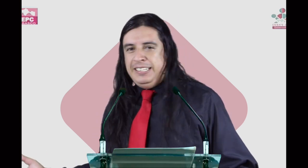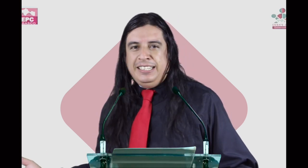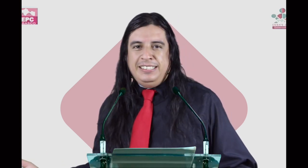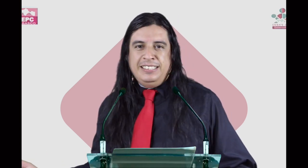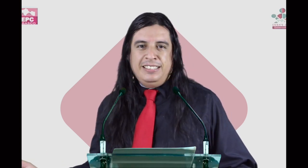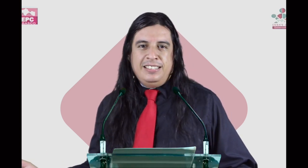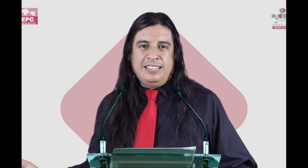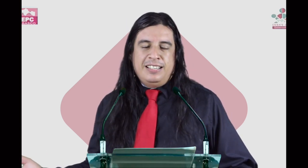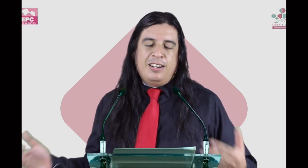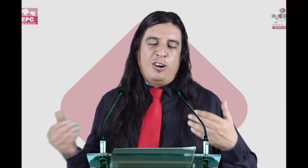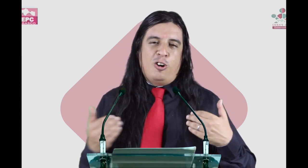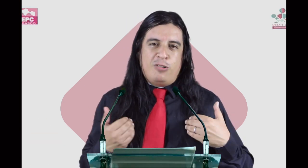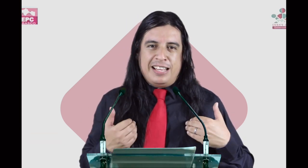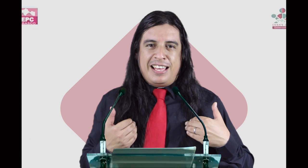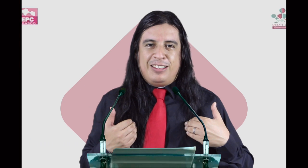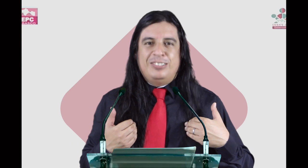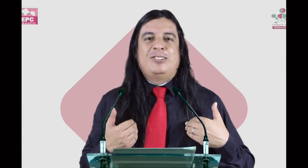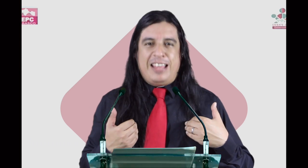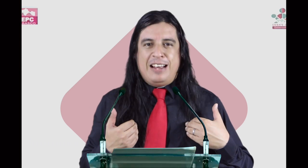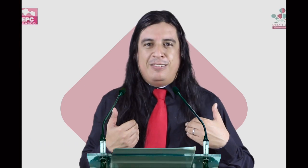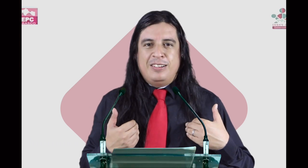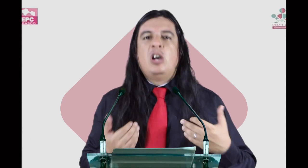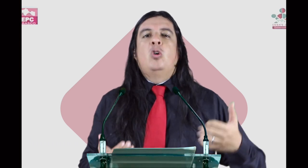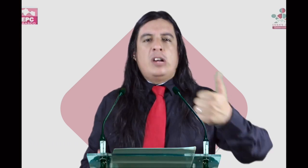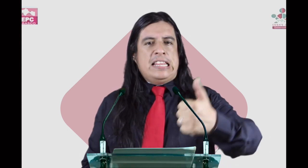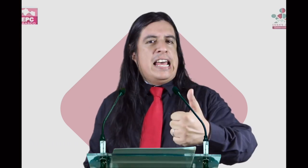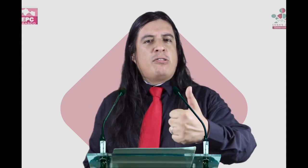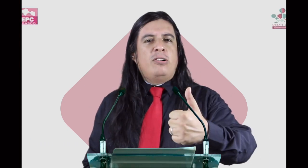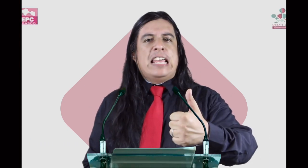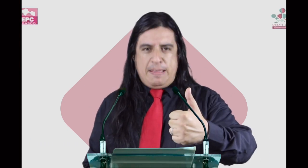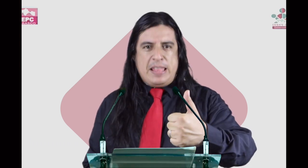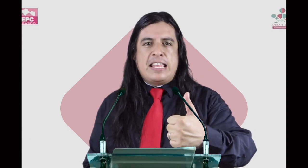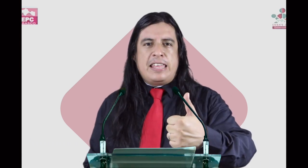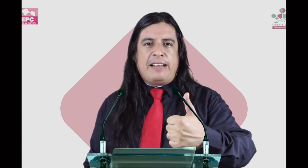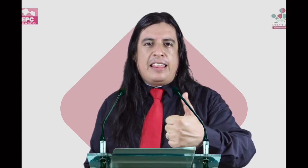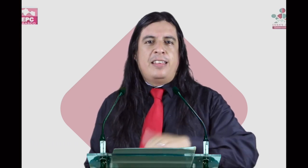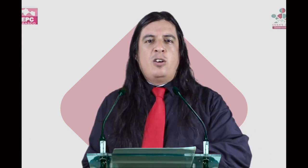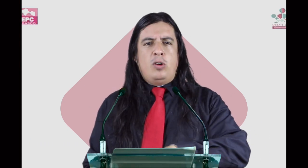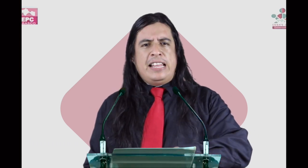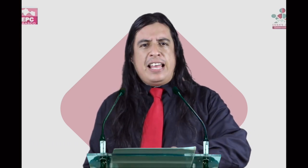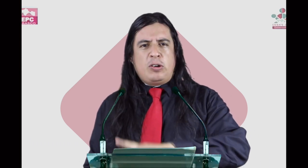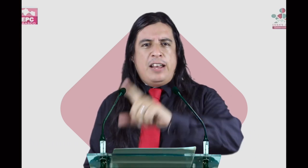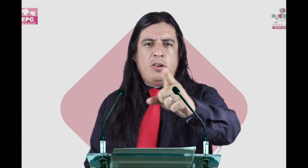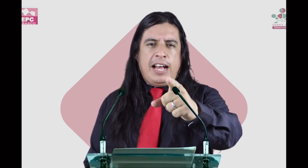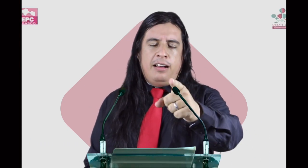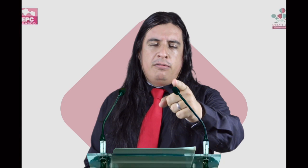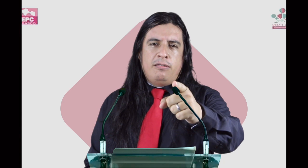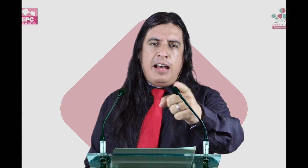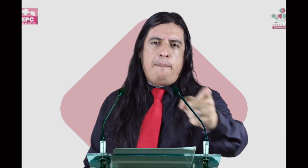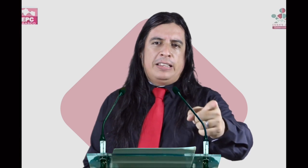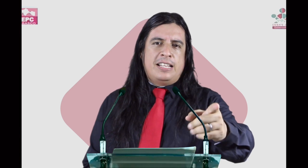6 priistas o un candidato ciudadano. Un candidato independiente de verdad. Un candidato que